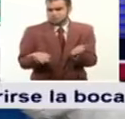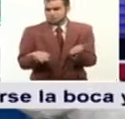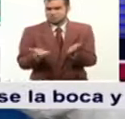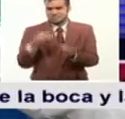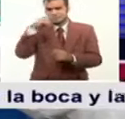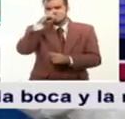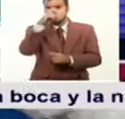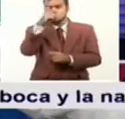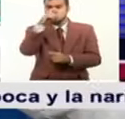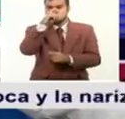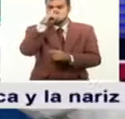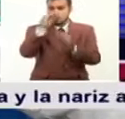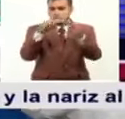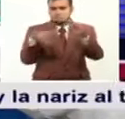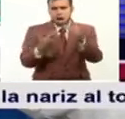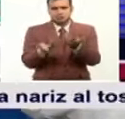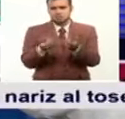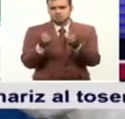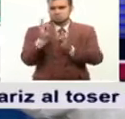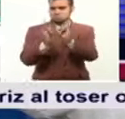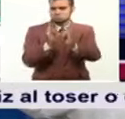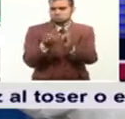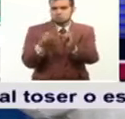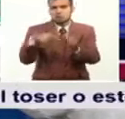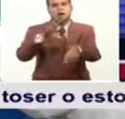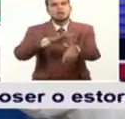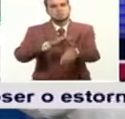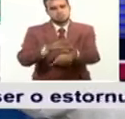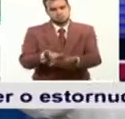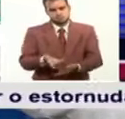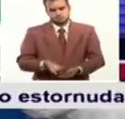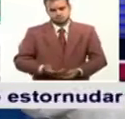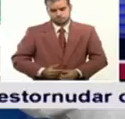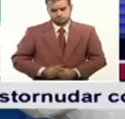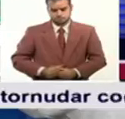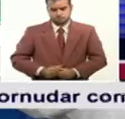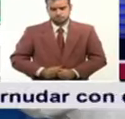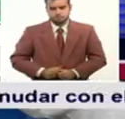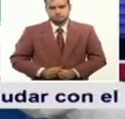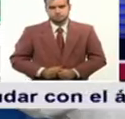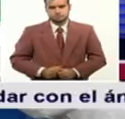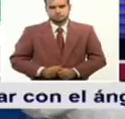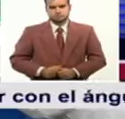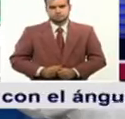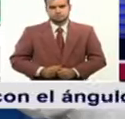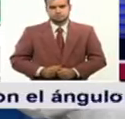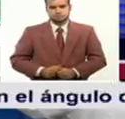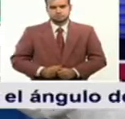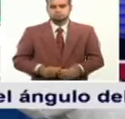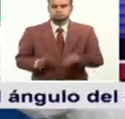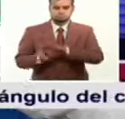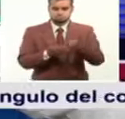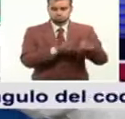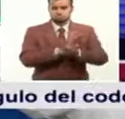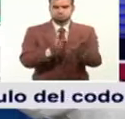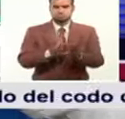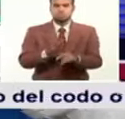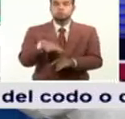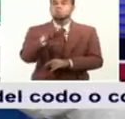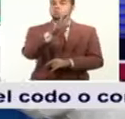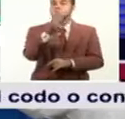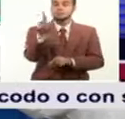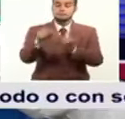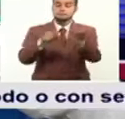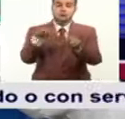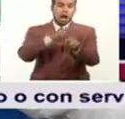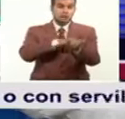año contagiado con la enfermedad. Ayer se diagnostican 43 pacientes